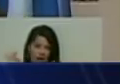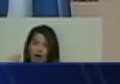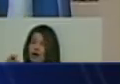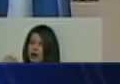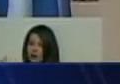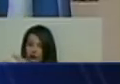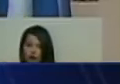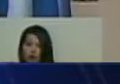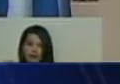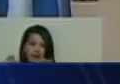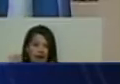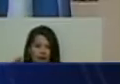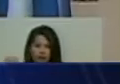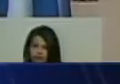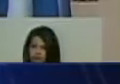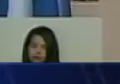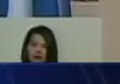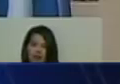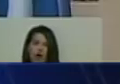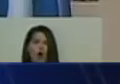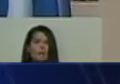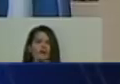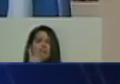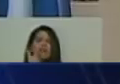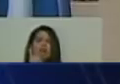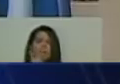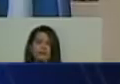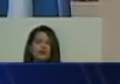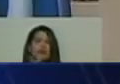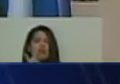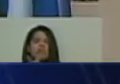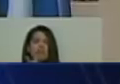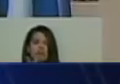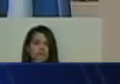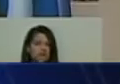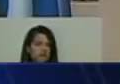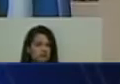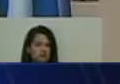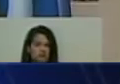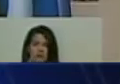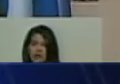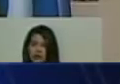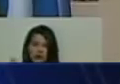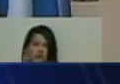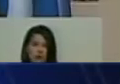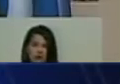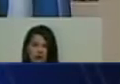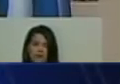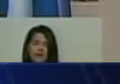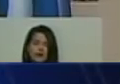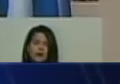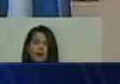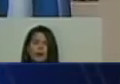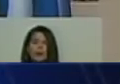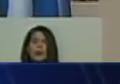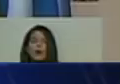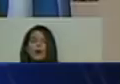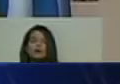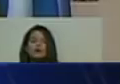ni siquiera de los que hablaban por hablar, porque investigaciones de qué tipo había, mediocres, señalamientos que más